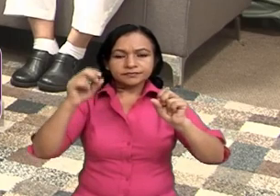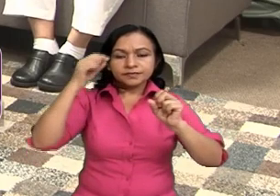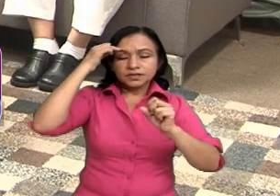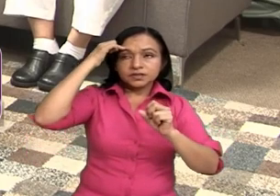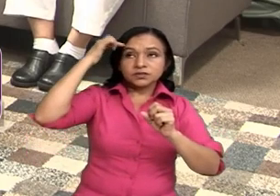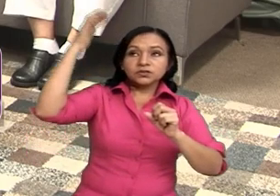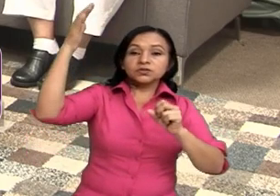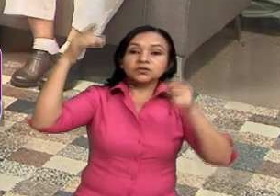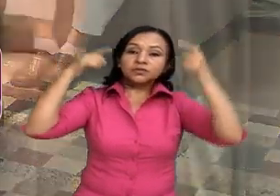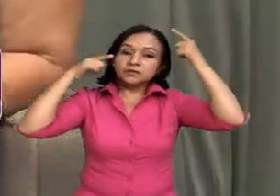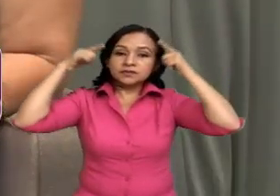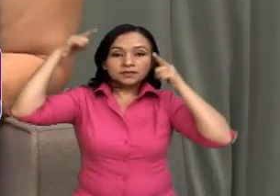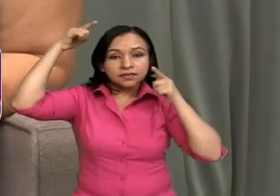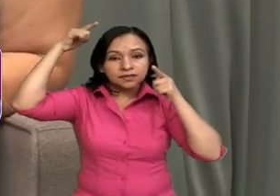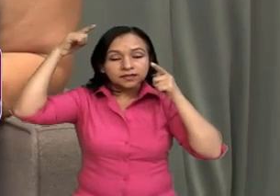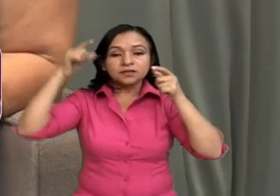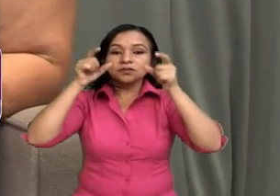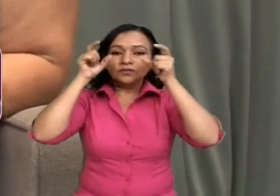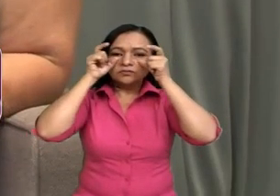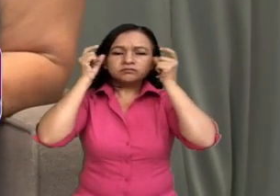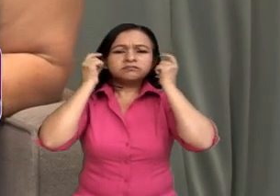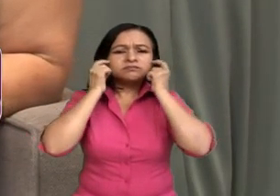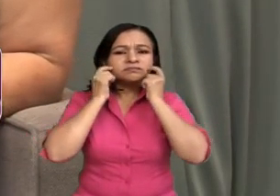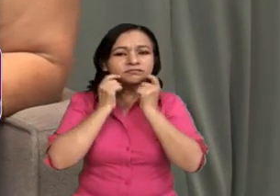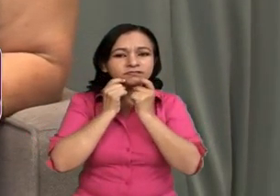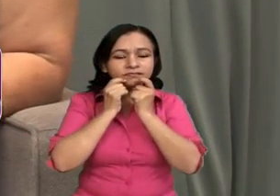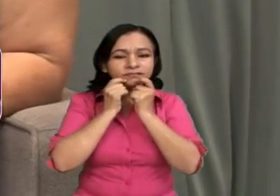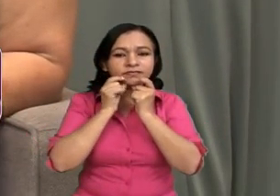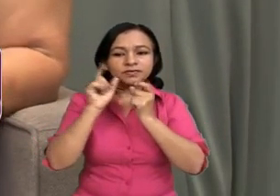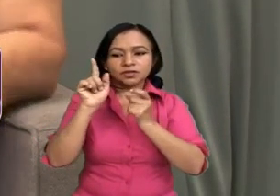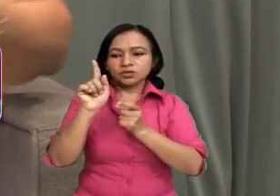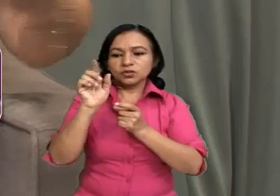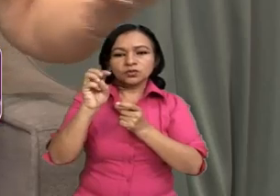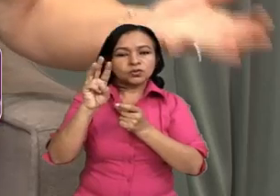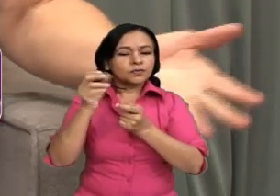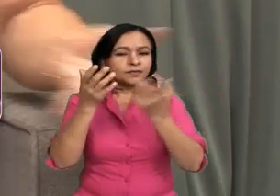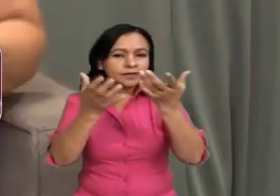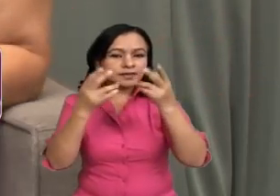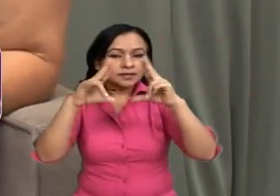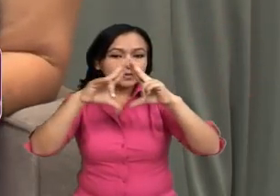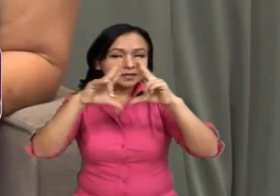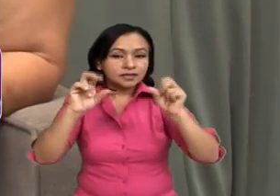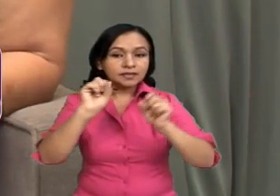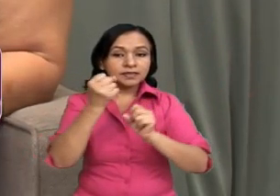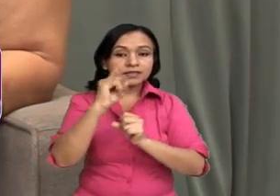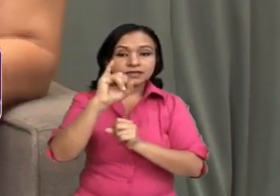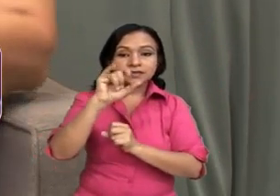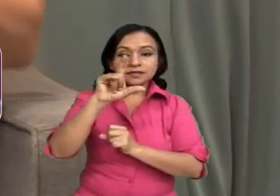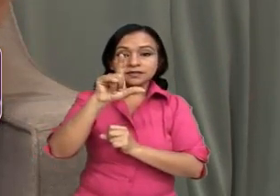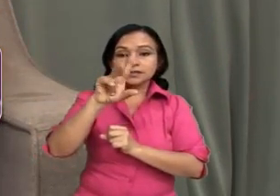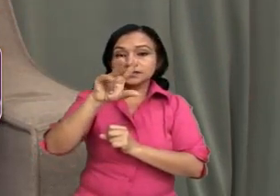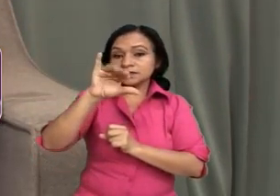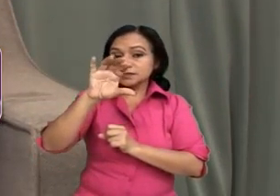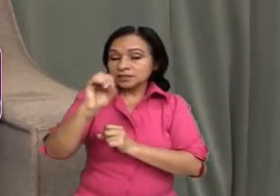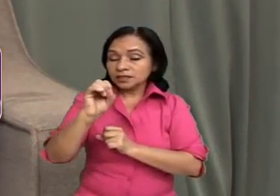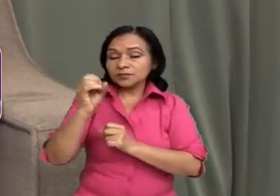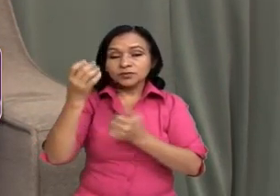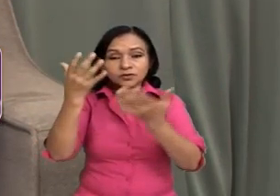Sandino, la Nicaragua que soñó Carlos Fonseca, la Nicaragua que soñó Tomás Borges, la Nicaragua de Silvio Mayorga, la